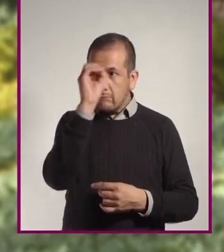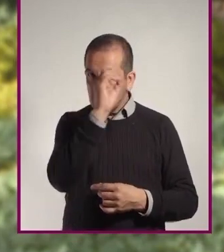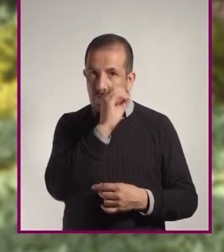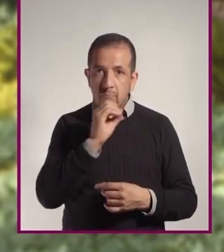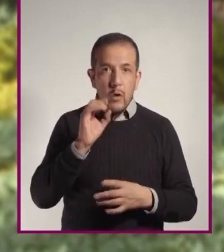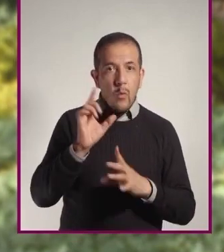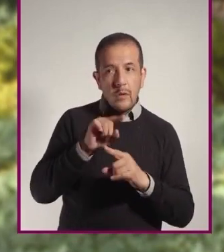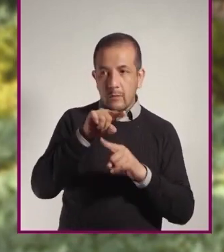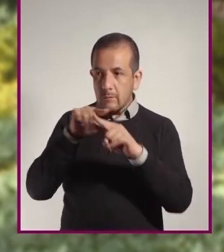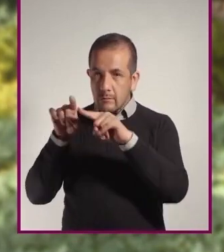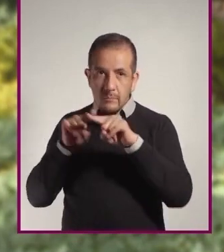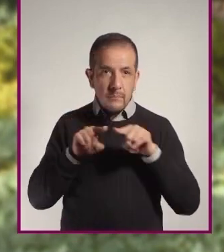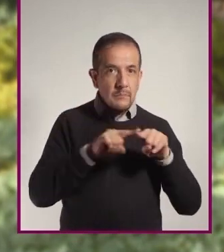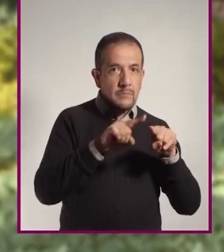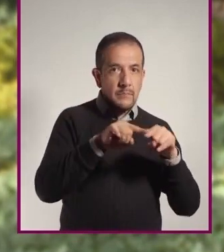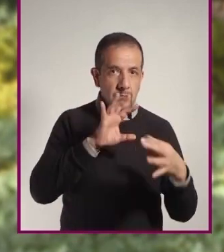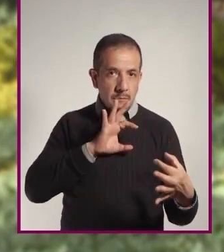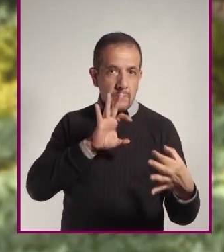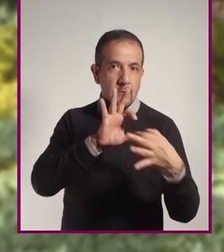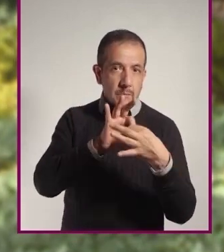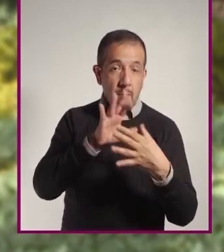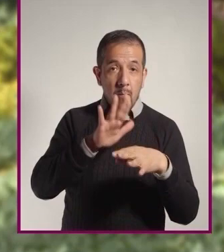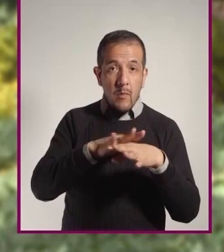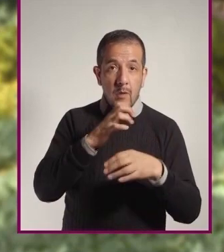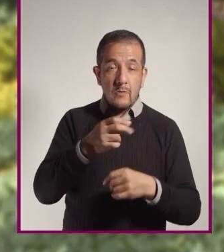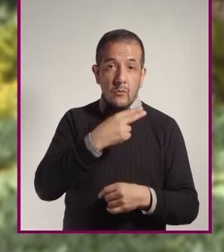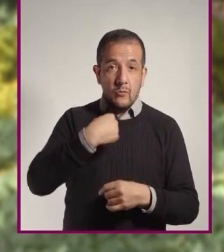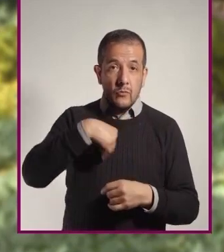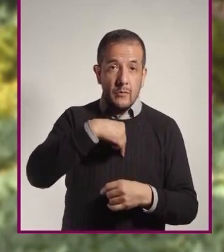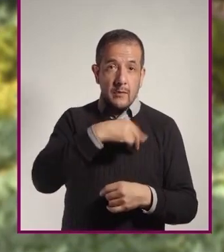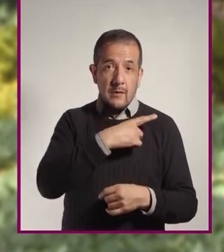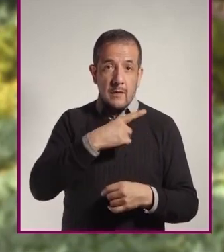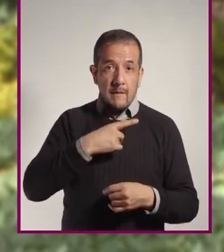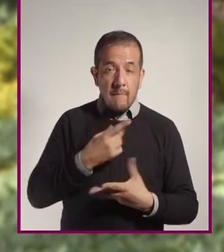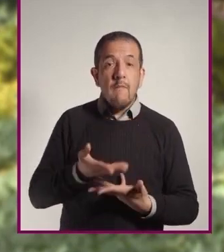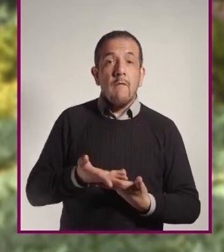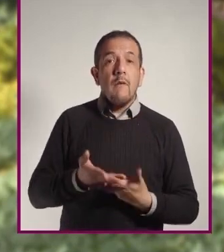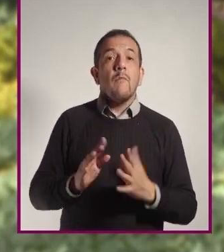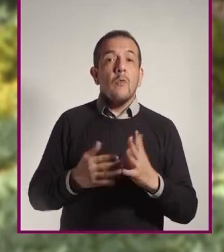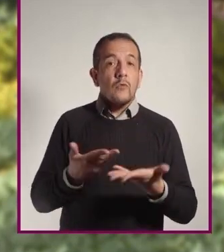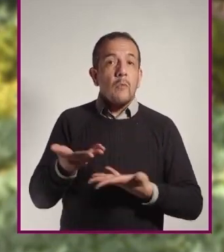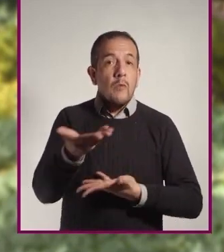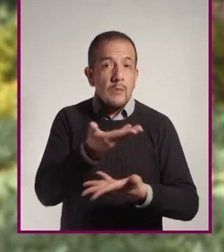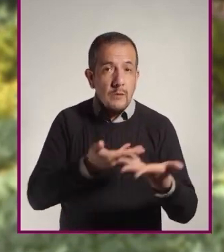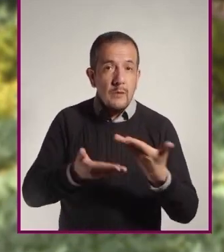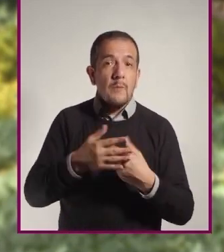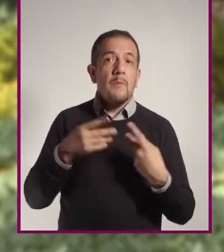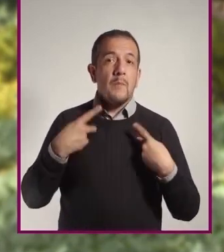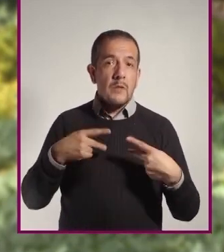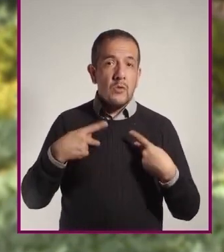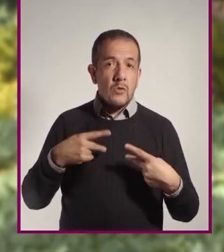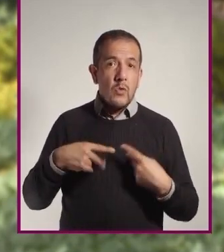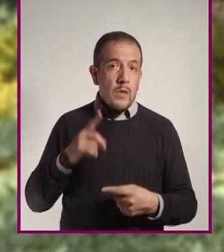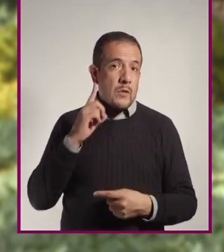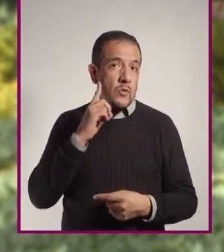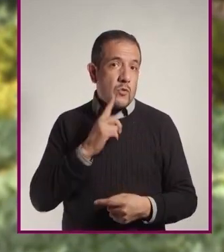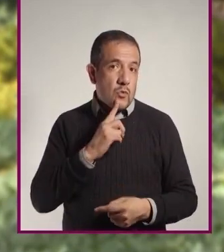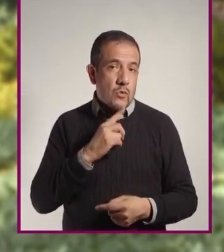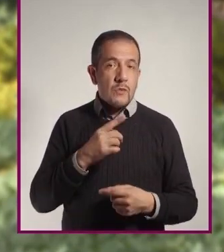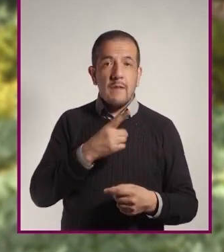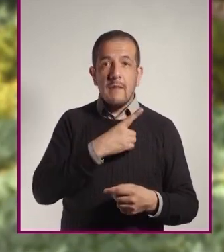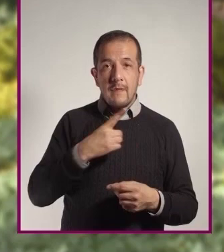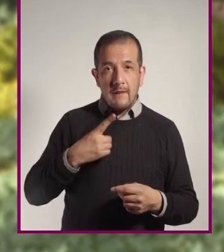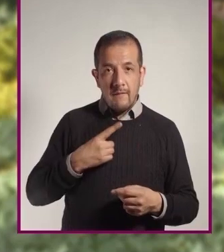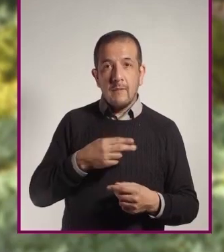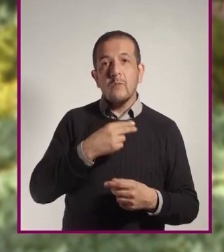de nuestras diferencias. Por eso, para relacionarnos adecuadamente con personas que tienen deficiencias auditivas, tenemos que aprender ciertos